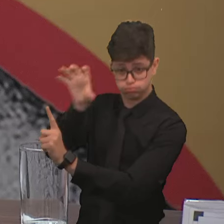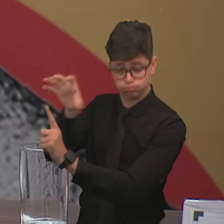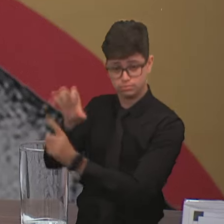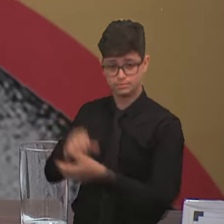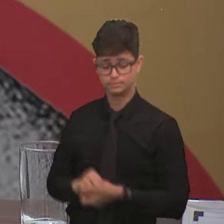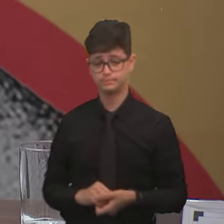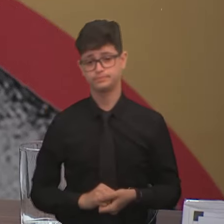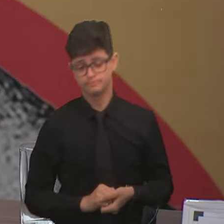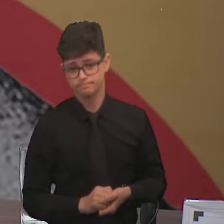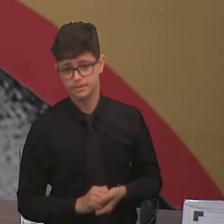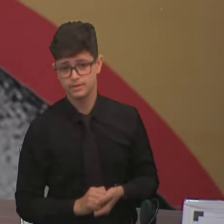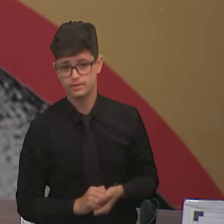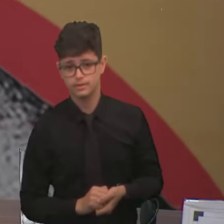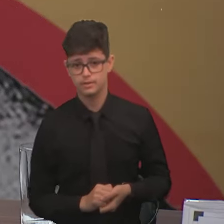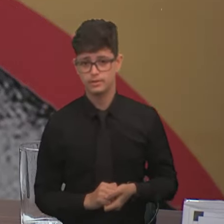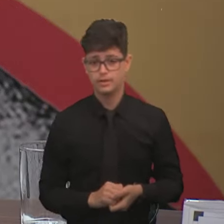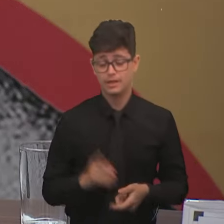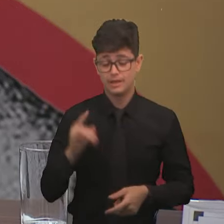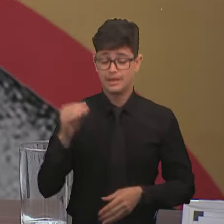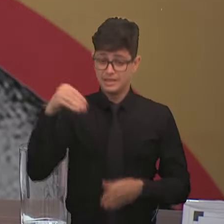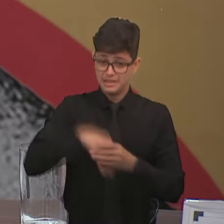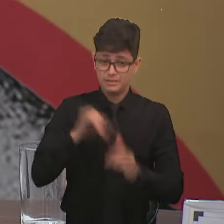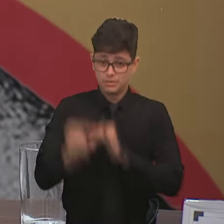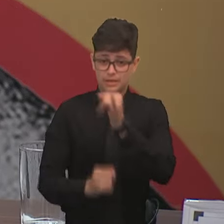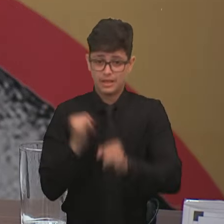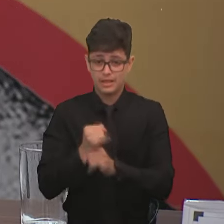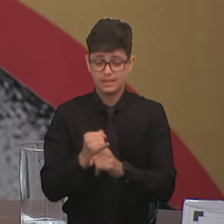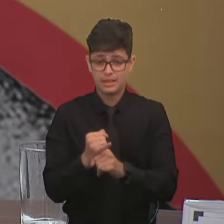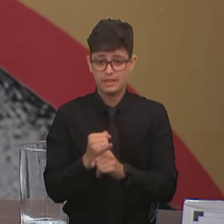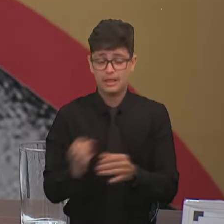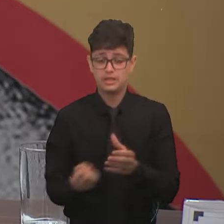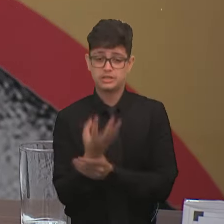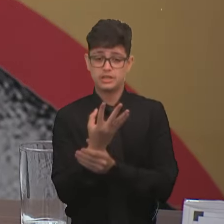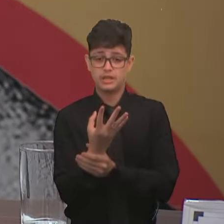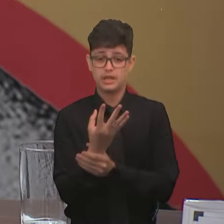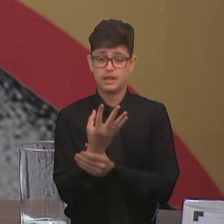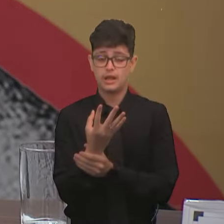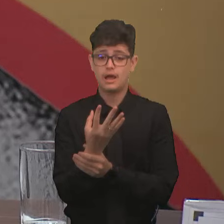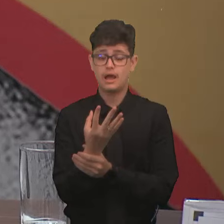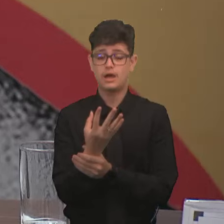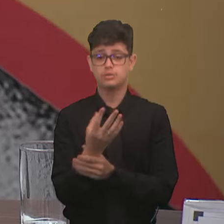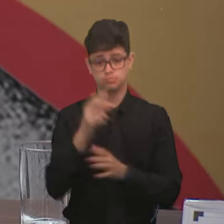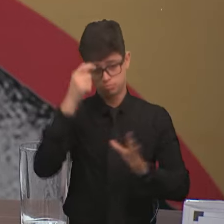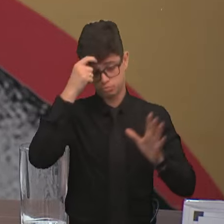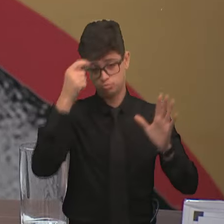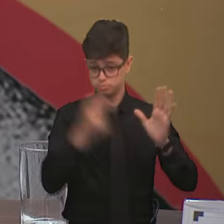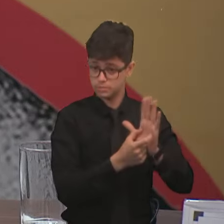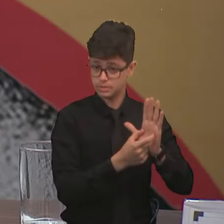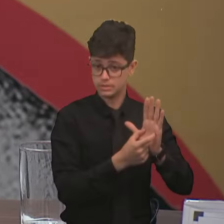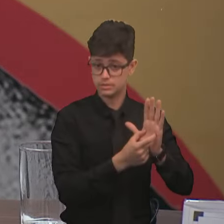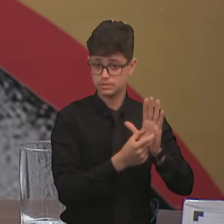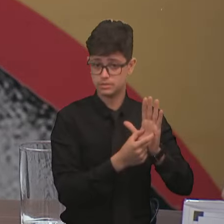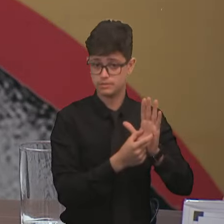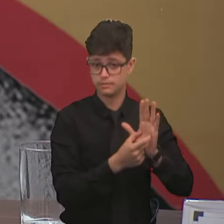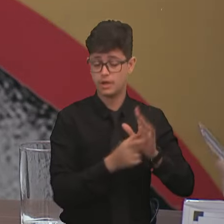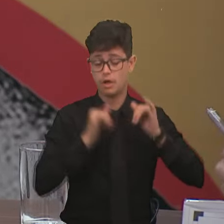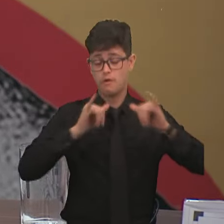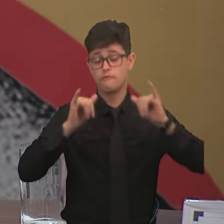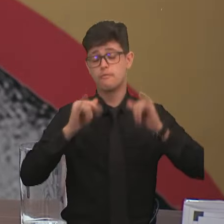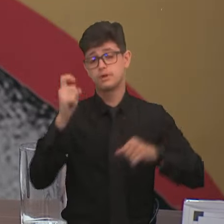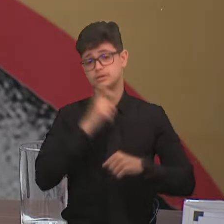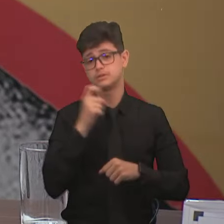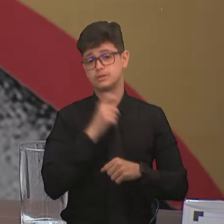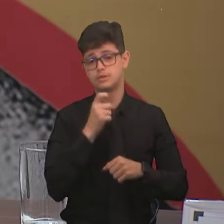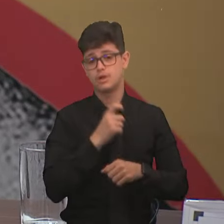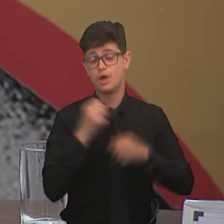acoso online. La producción de contenido creado con herramientas de IA generativa, sea desinformación,